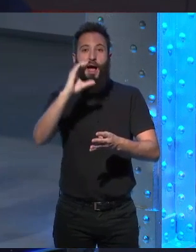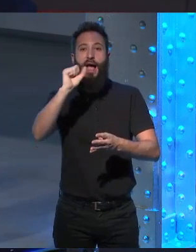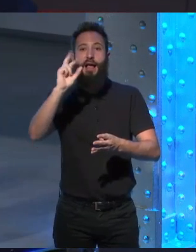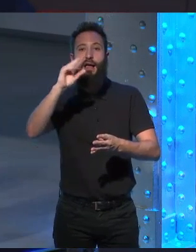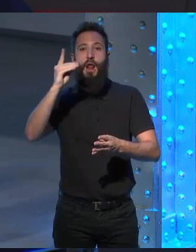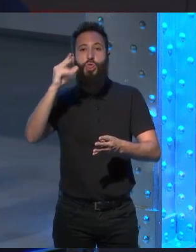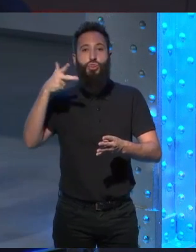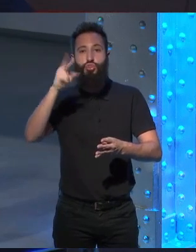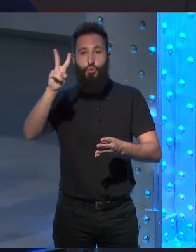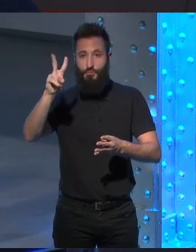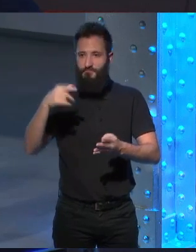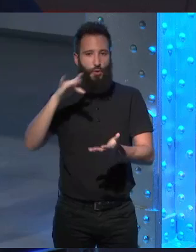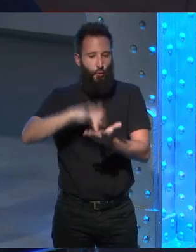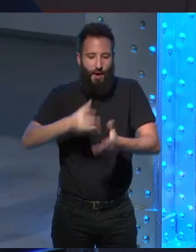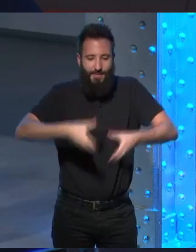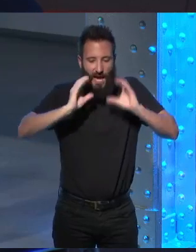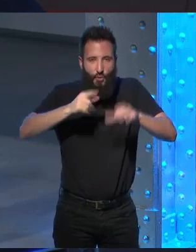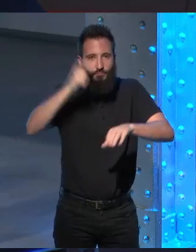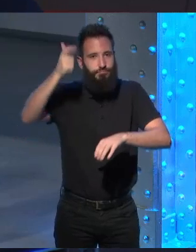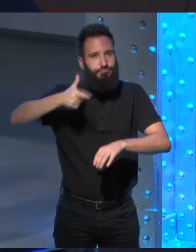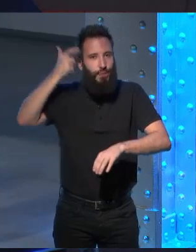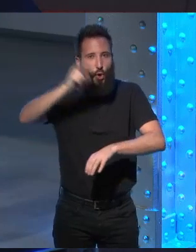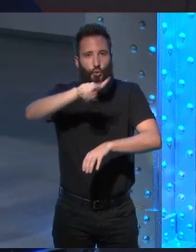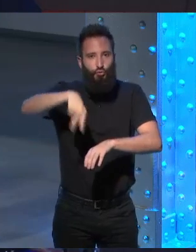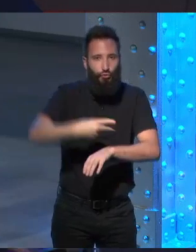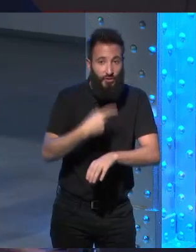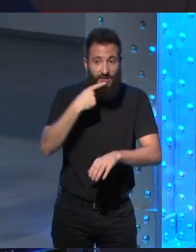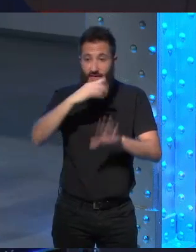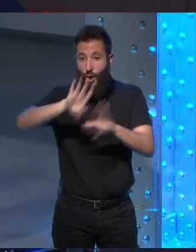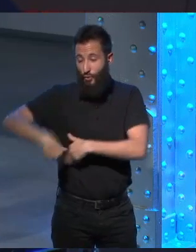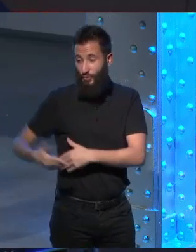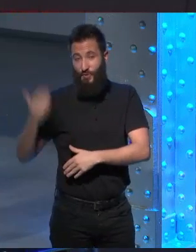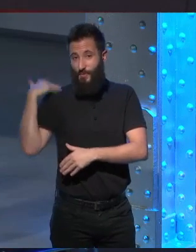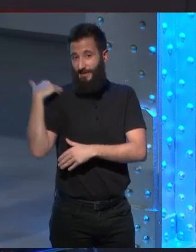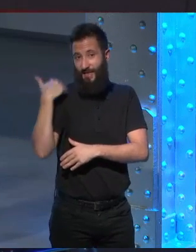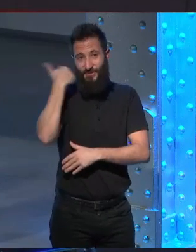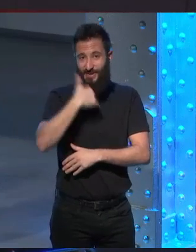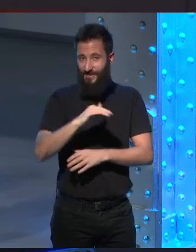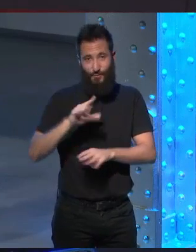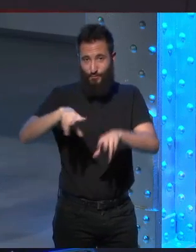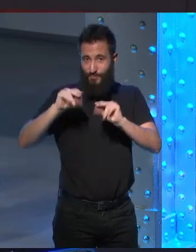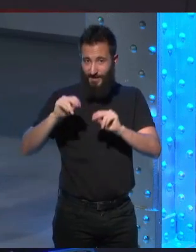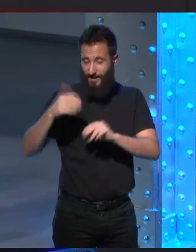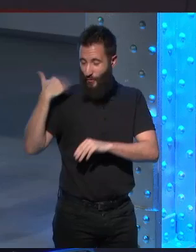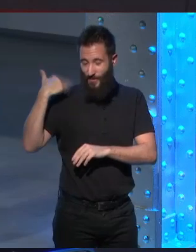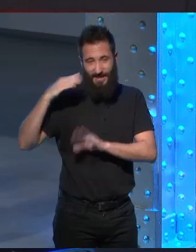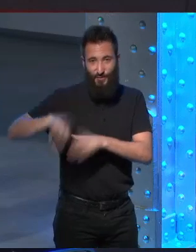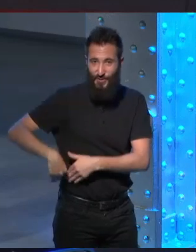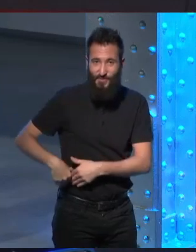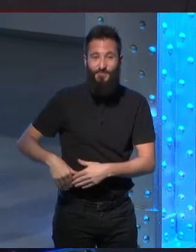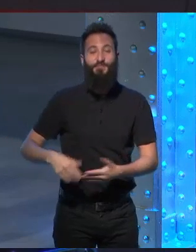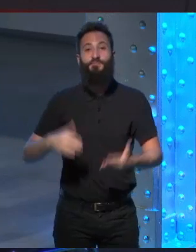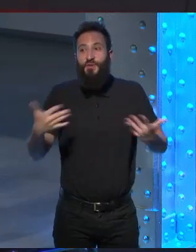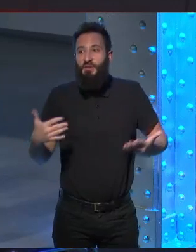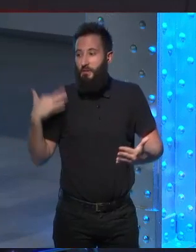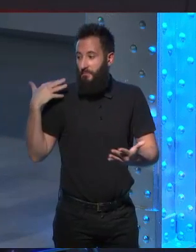pasábamos desayunando 2 horas, 2 horas y media. El último fue el sábado pasado, o sea, no te creas que... Y bueno, y todo esto me ha ido